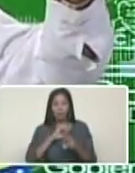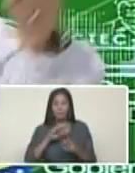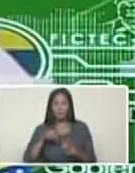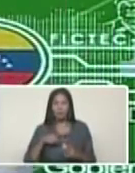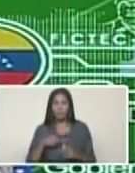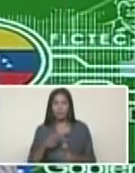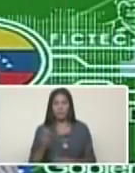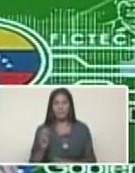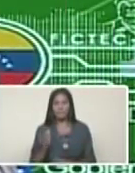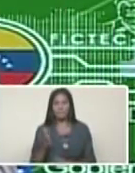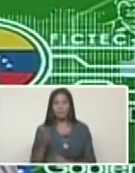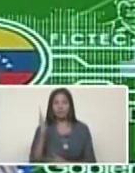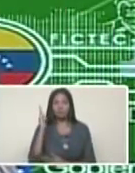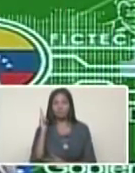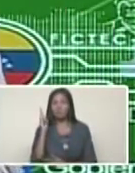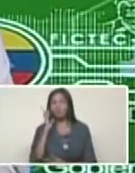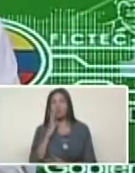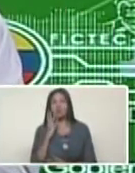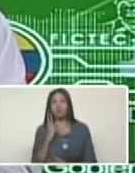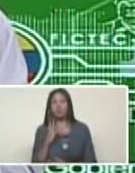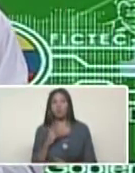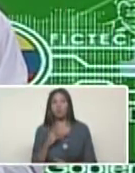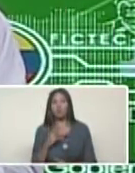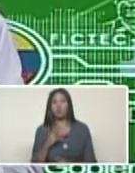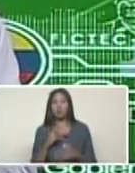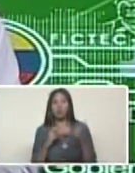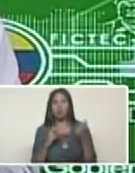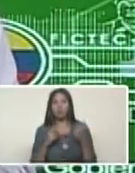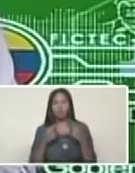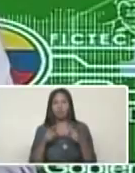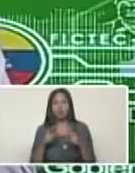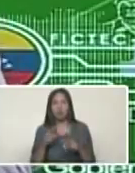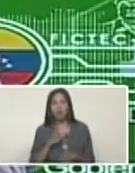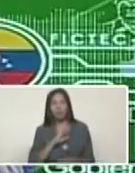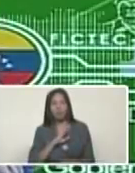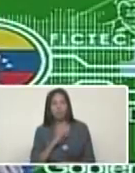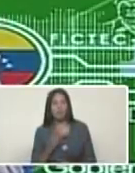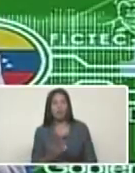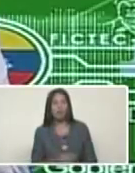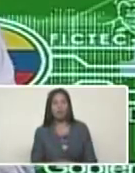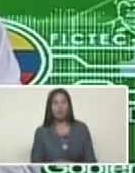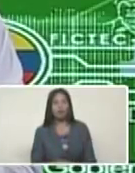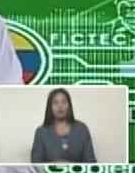fusil el arado, la maquinaria,